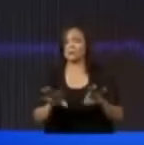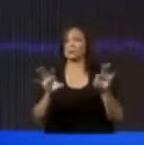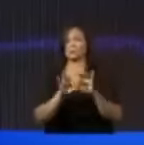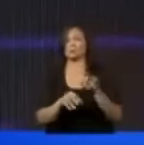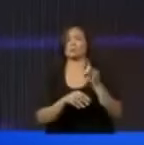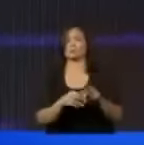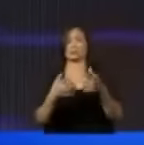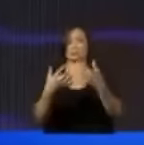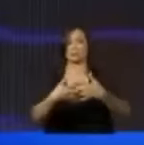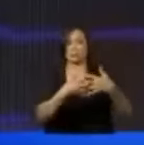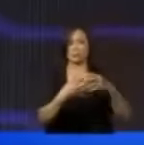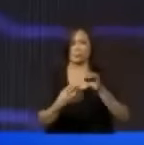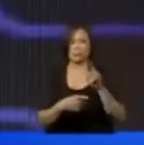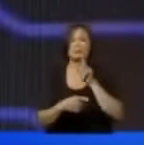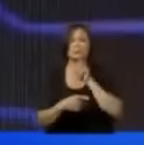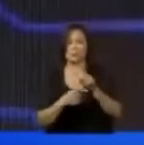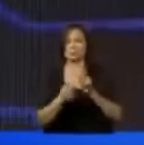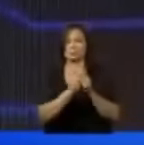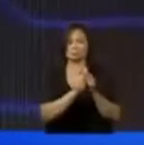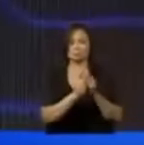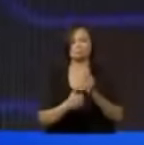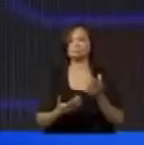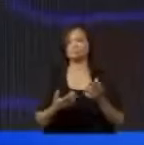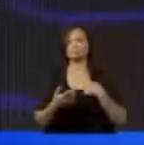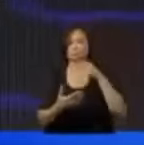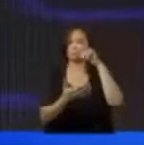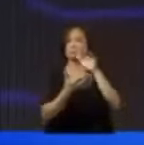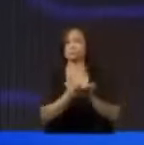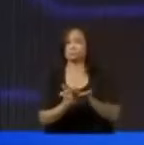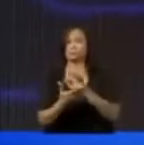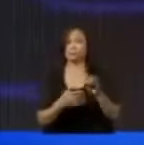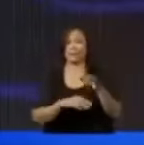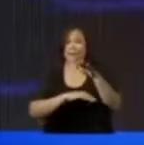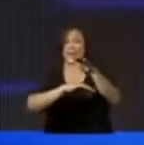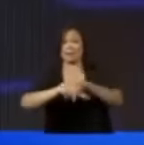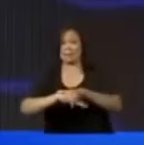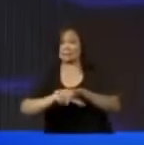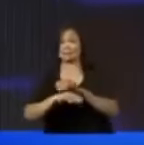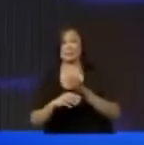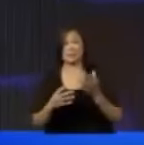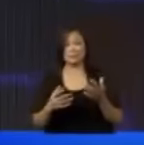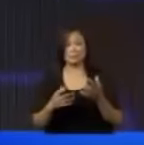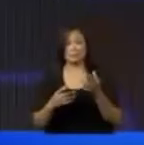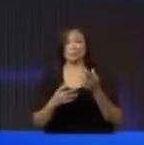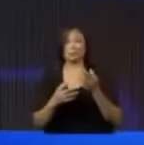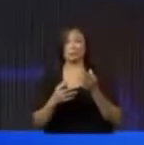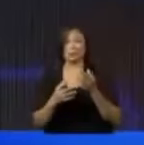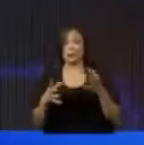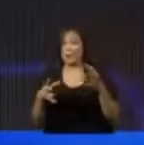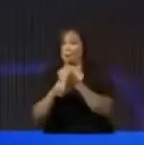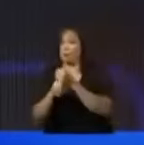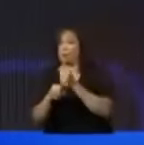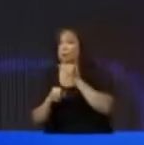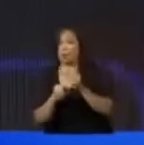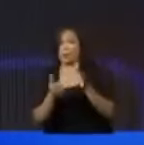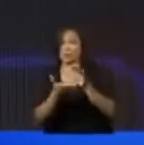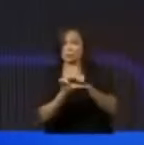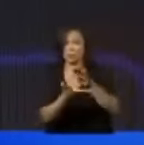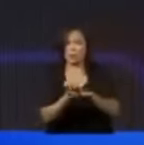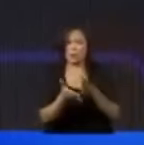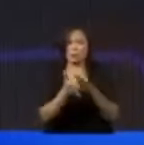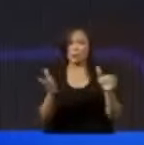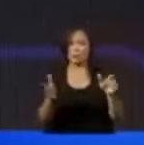que necesitan las empresas para ser realmente competitivas. Yo creo que el inglés no solamente es por inmersión, la escuela